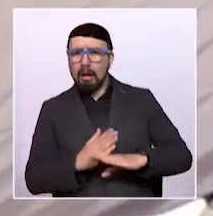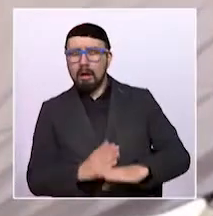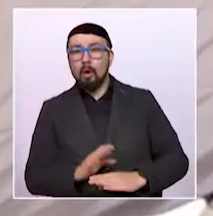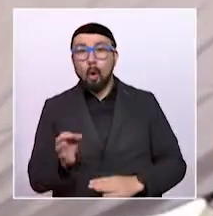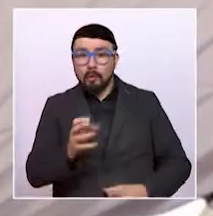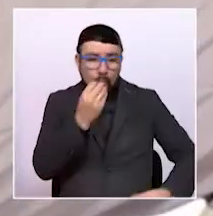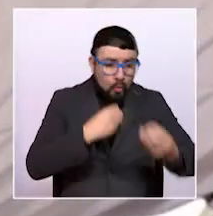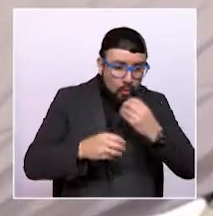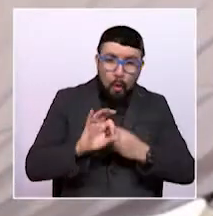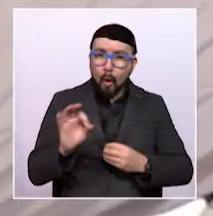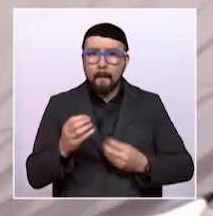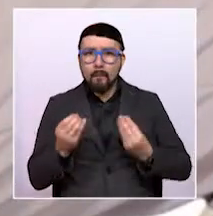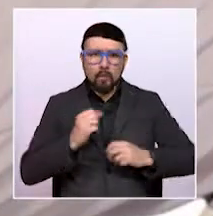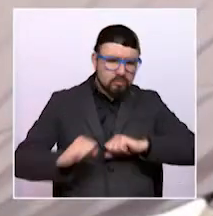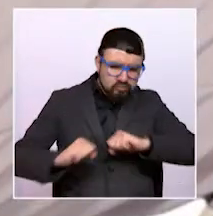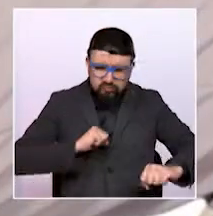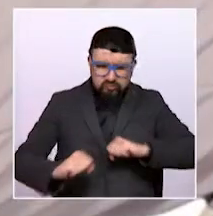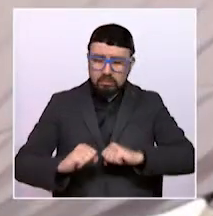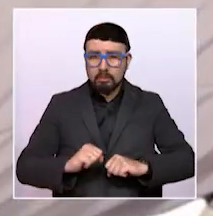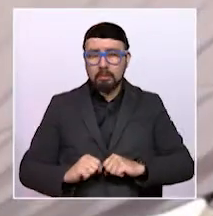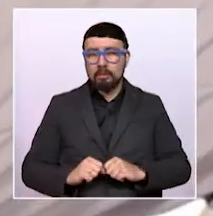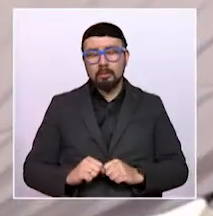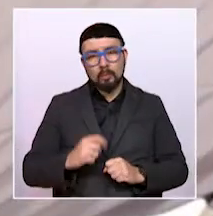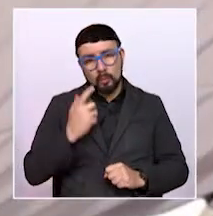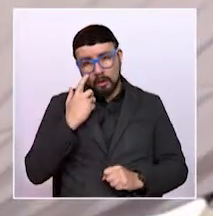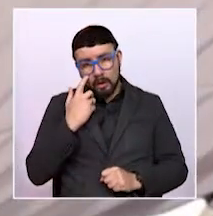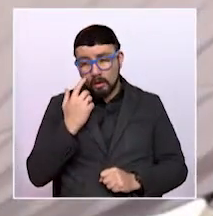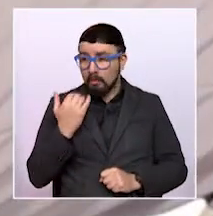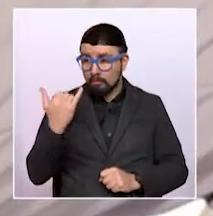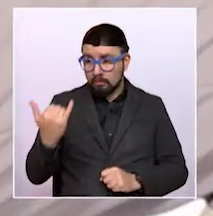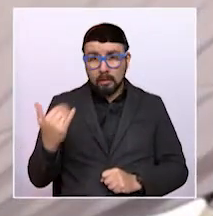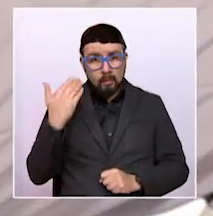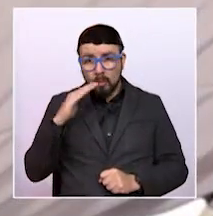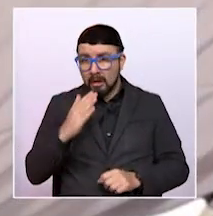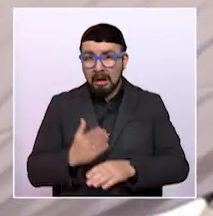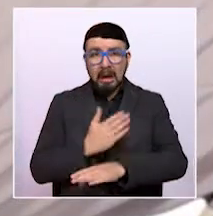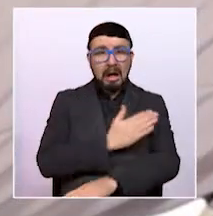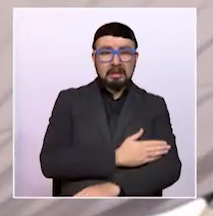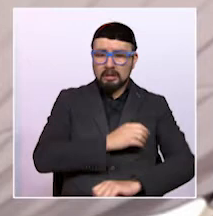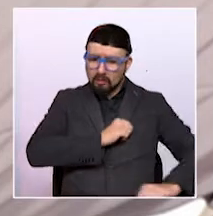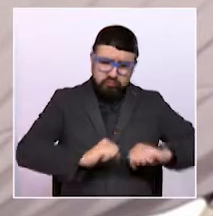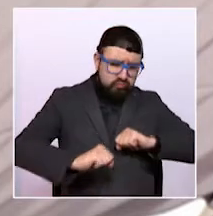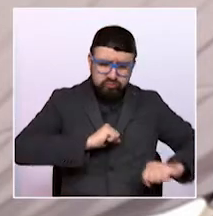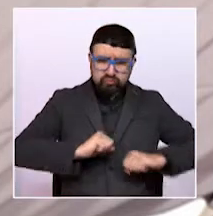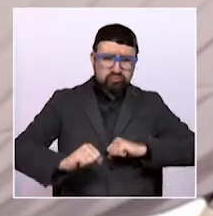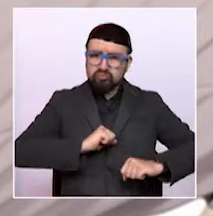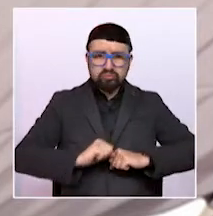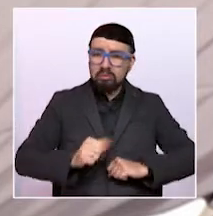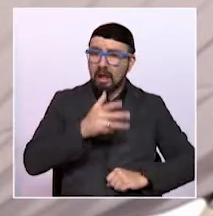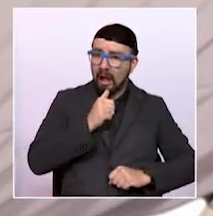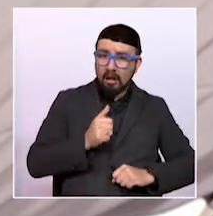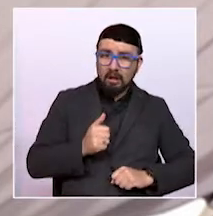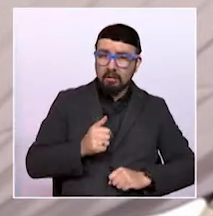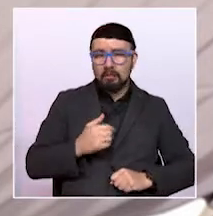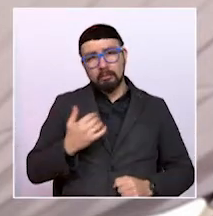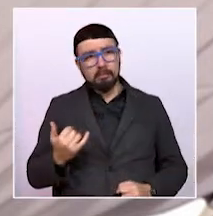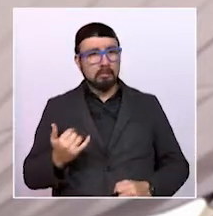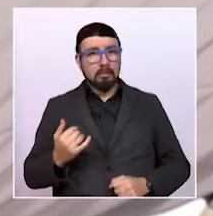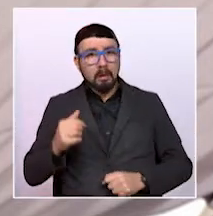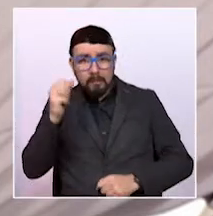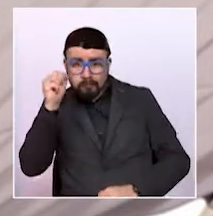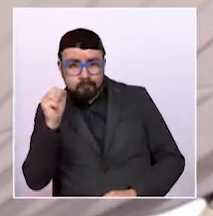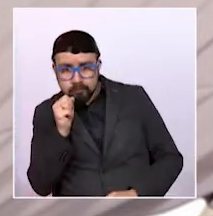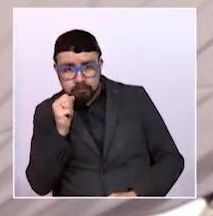cuidado si una paciente nunca ha hecho ejercicio previamente no tiene por qué excederse ni empezarlo a hacer en forma exagerada